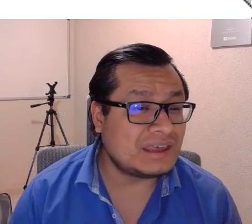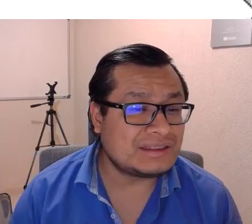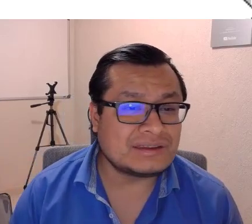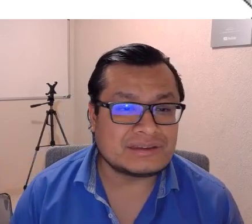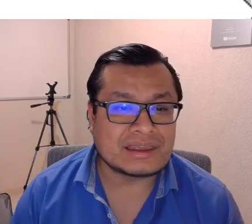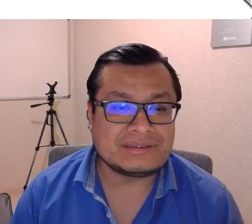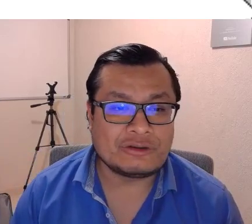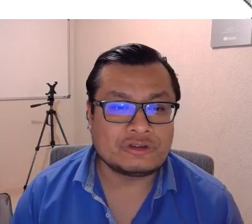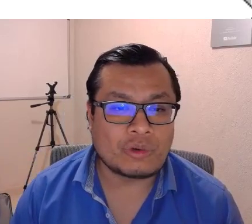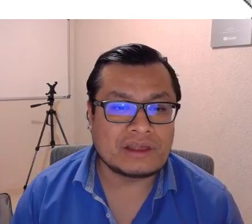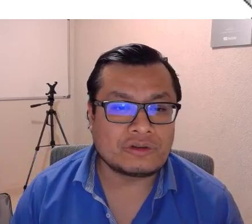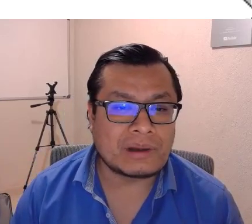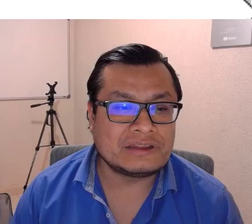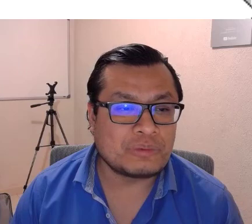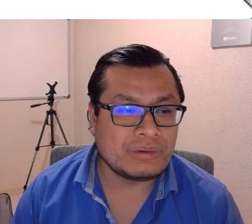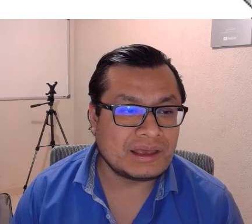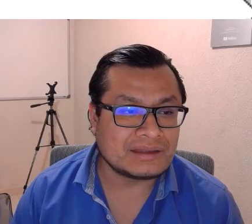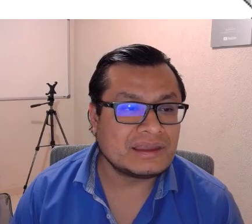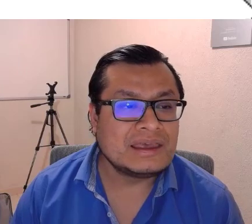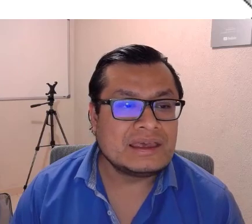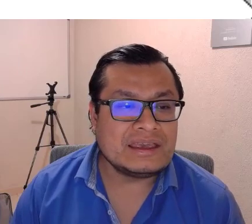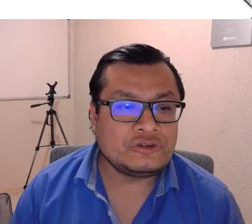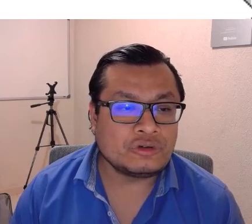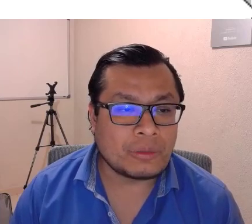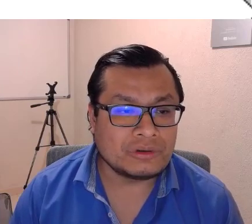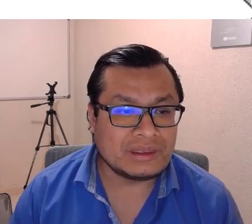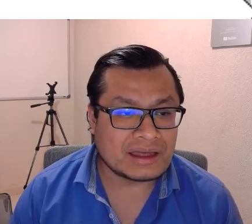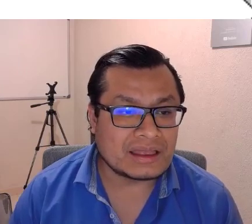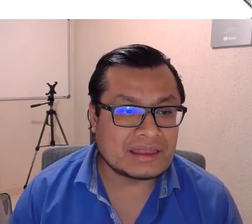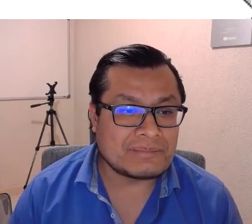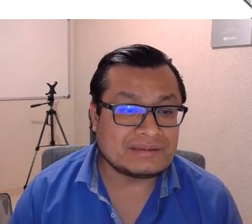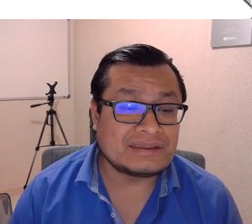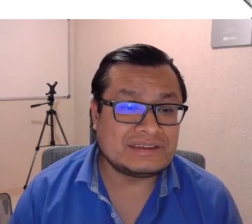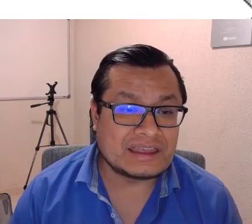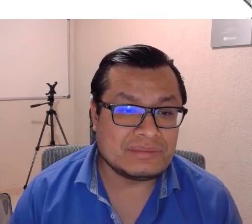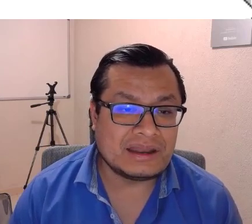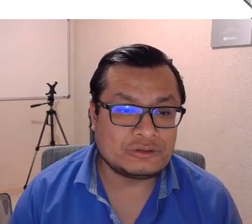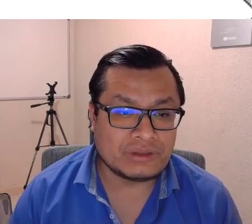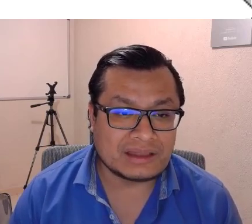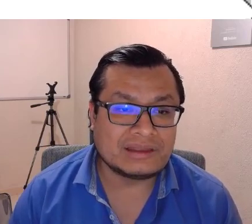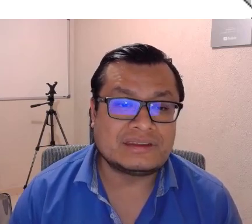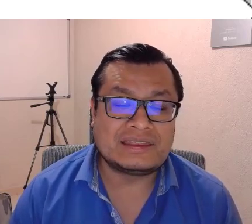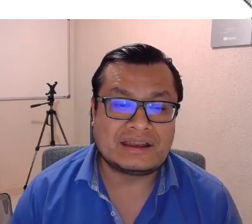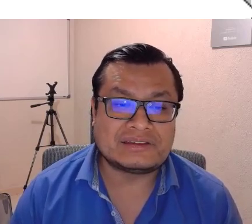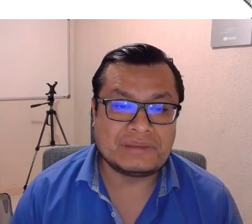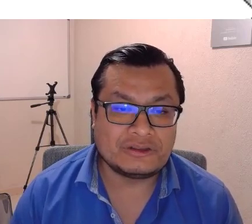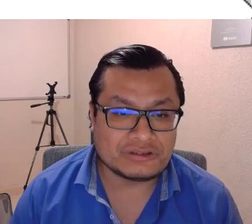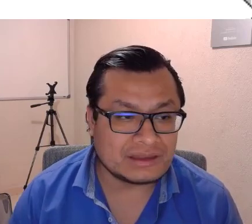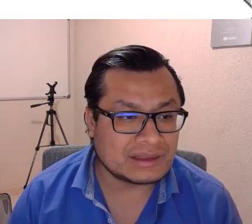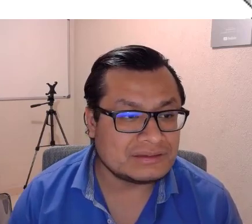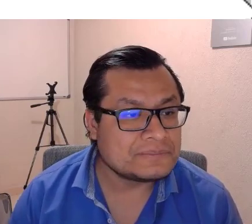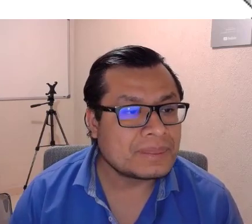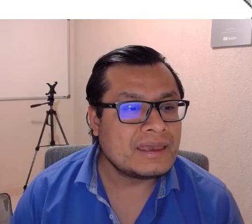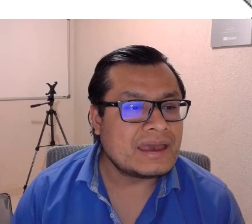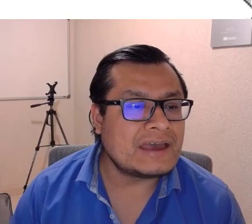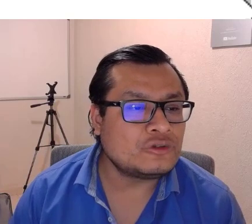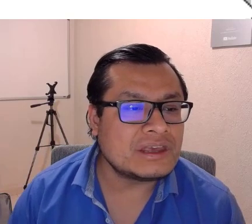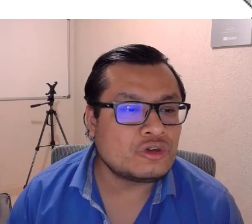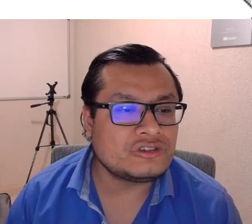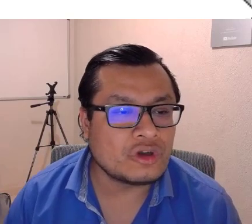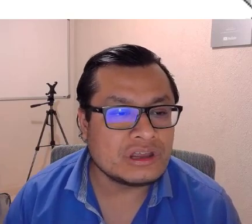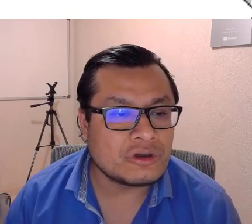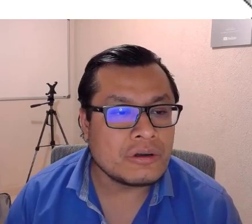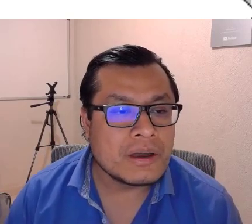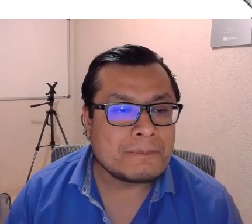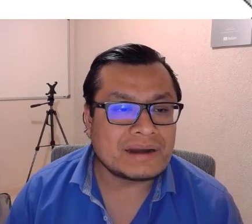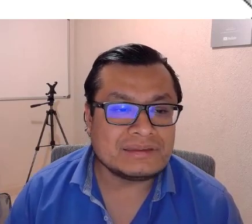las 265 escuelas normales públicas y su comunidad de más de 100.000 estudiantes y 13.000 docentes es un